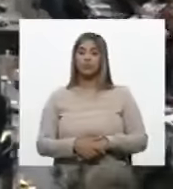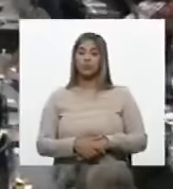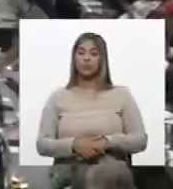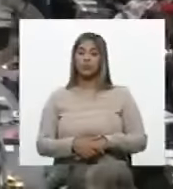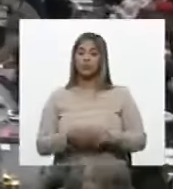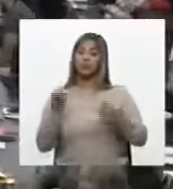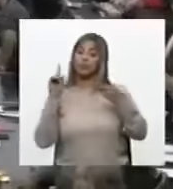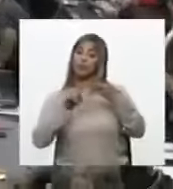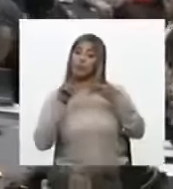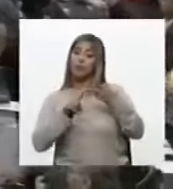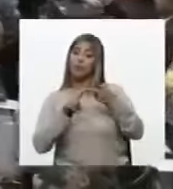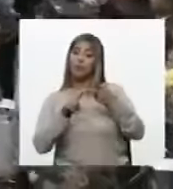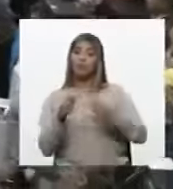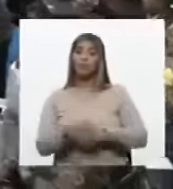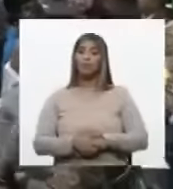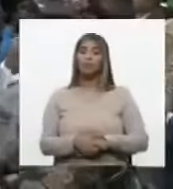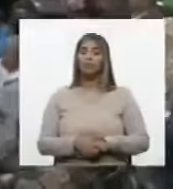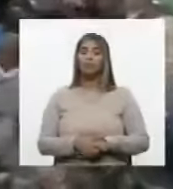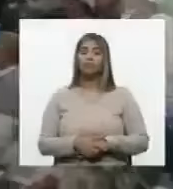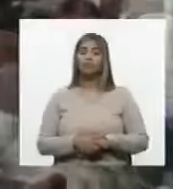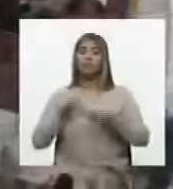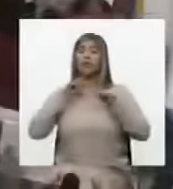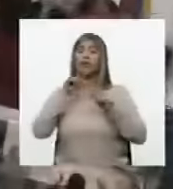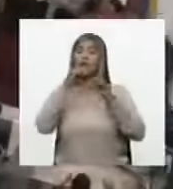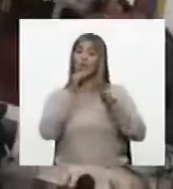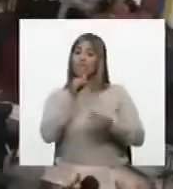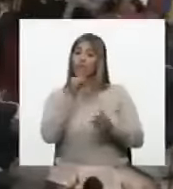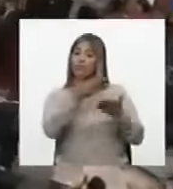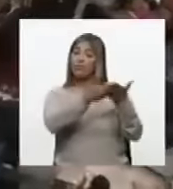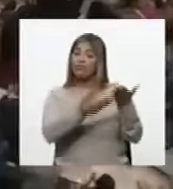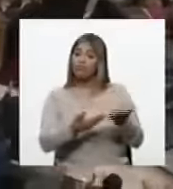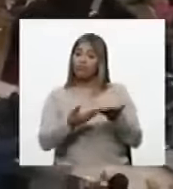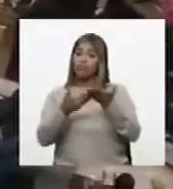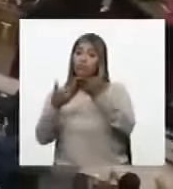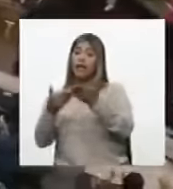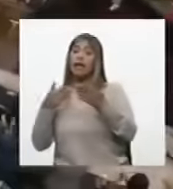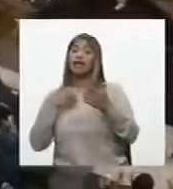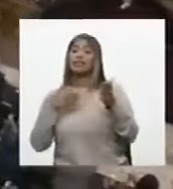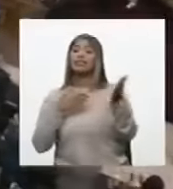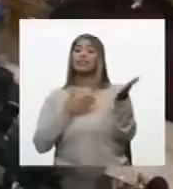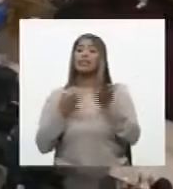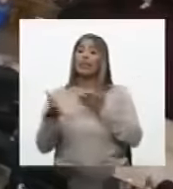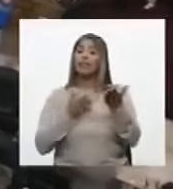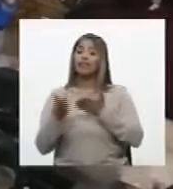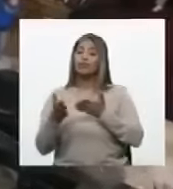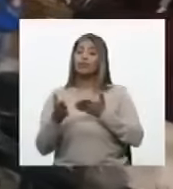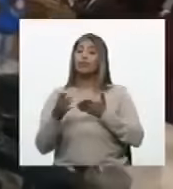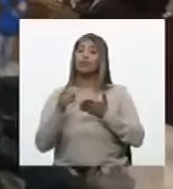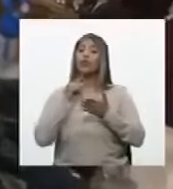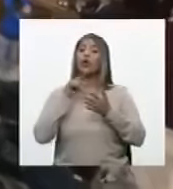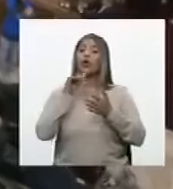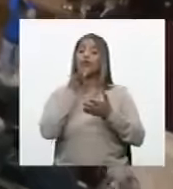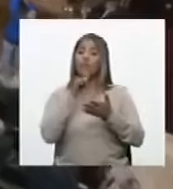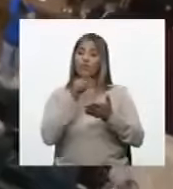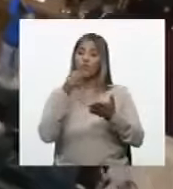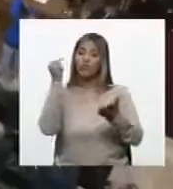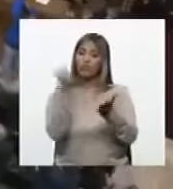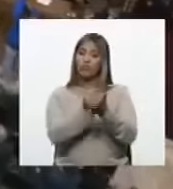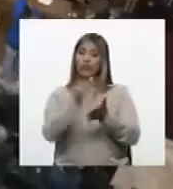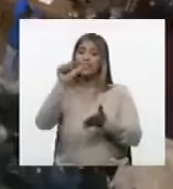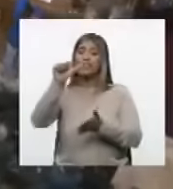En segundo lugar, remitir este informe al Servicio Autónomo de Registros y Notarías,